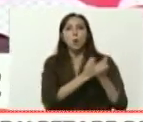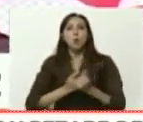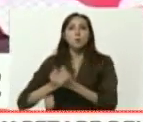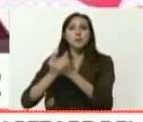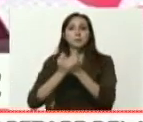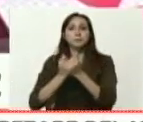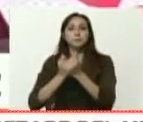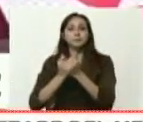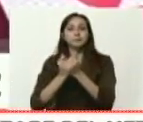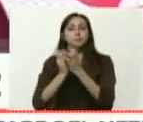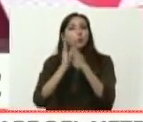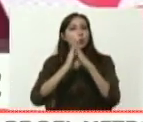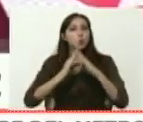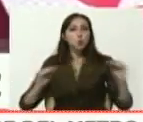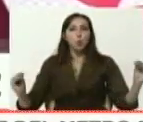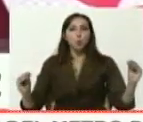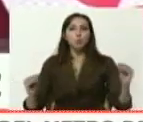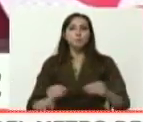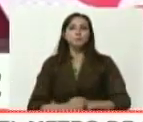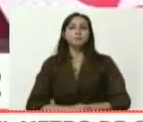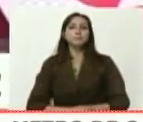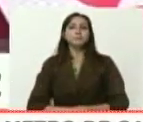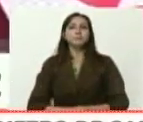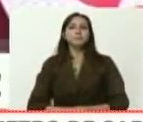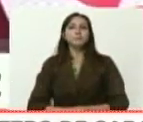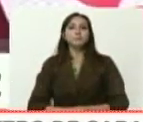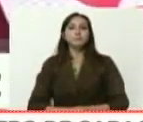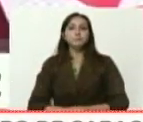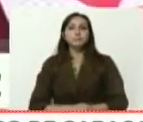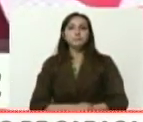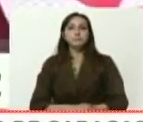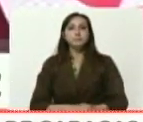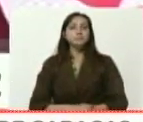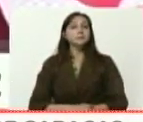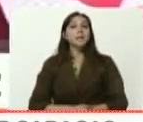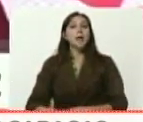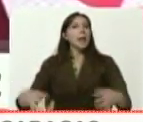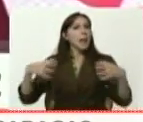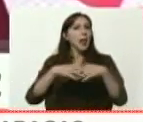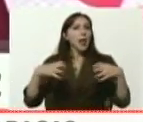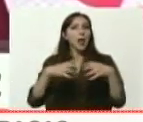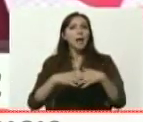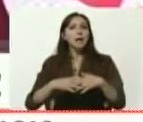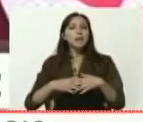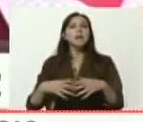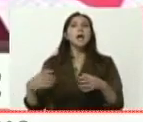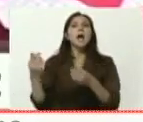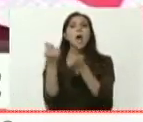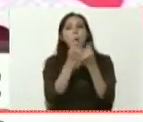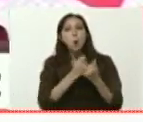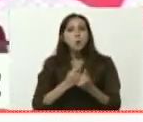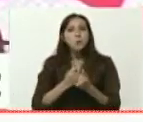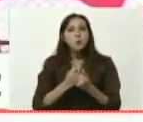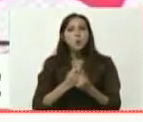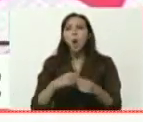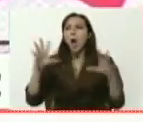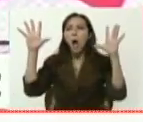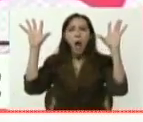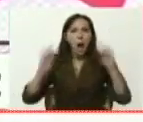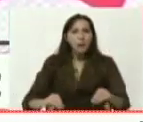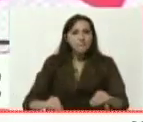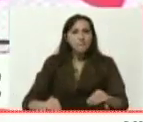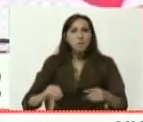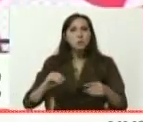Todo esto en medio de asedio, la guerra económica, el apagón,